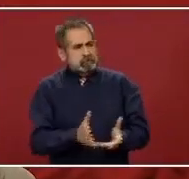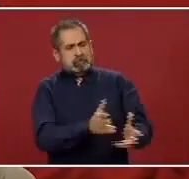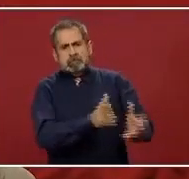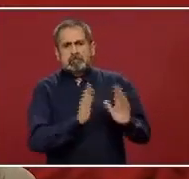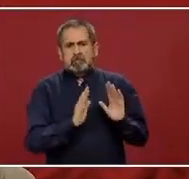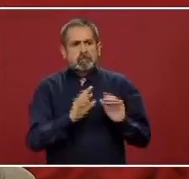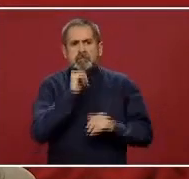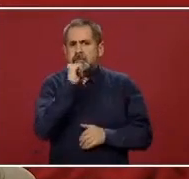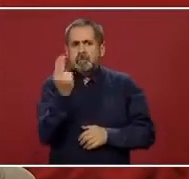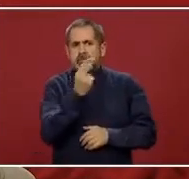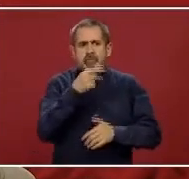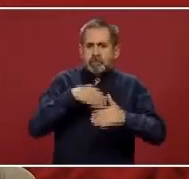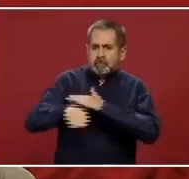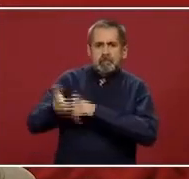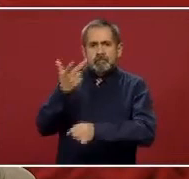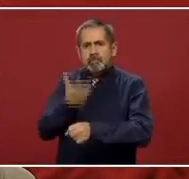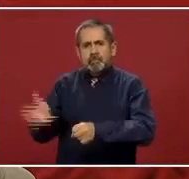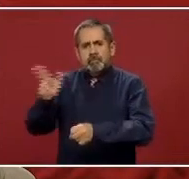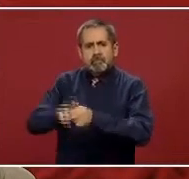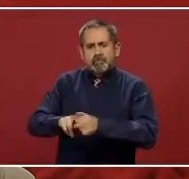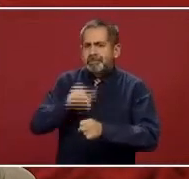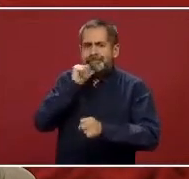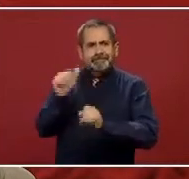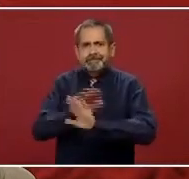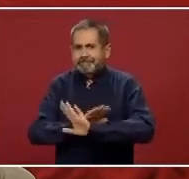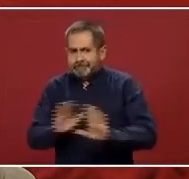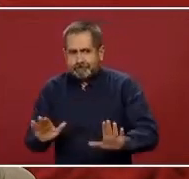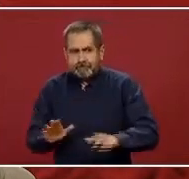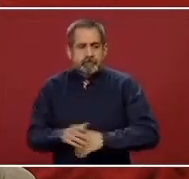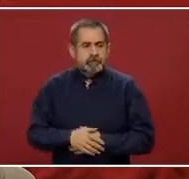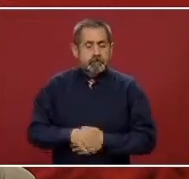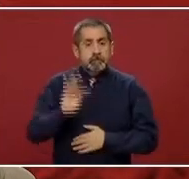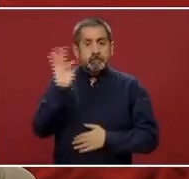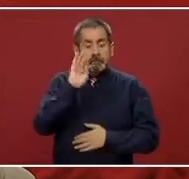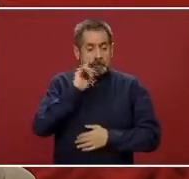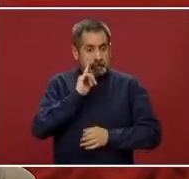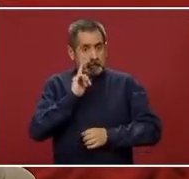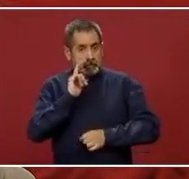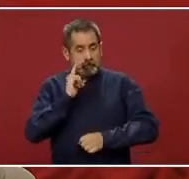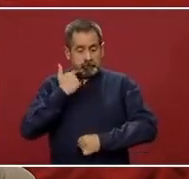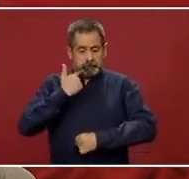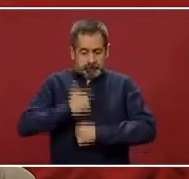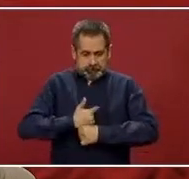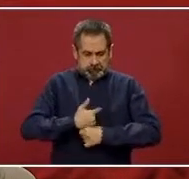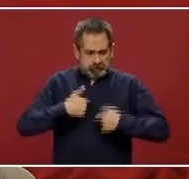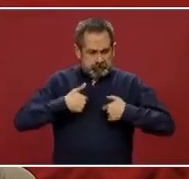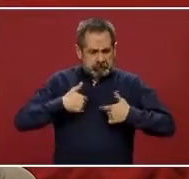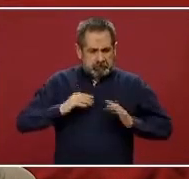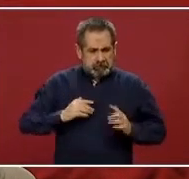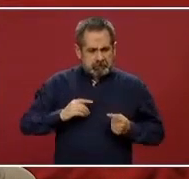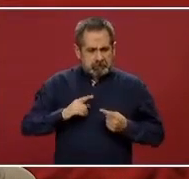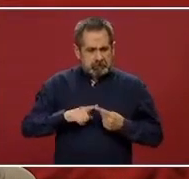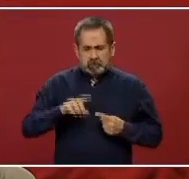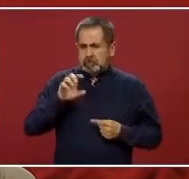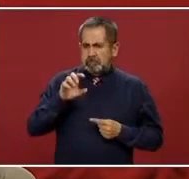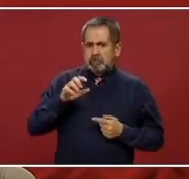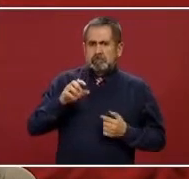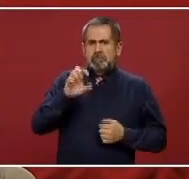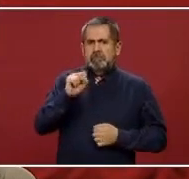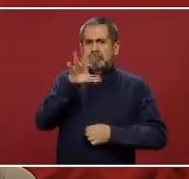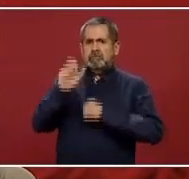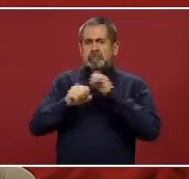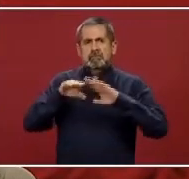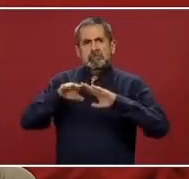tanto, no necesitan hospitalizarse. Y el mensaje aquí es: si usted identificó que usted no tiene más de 65